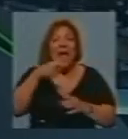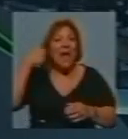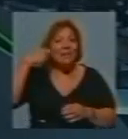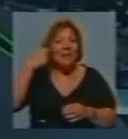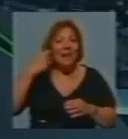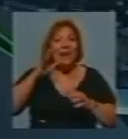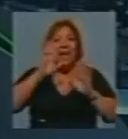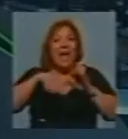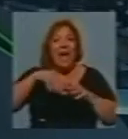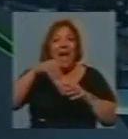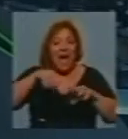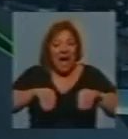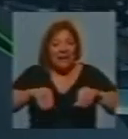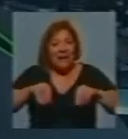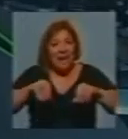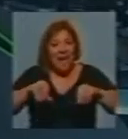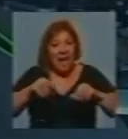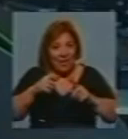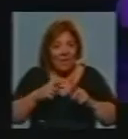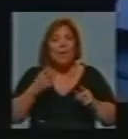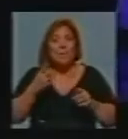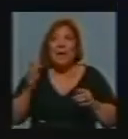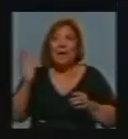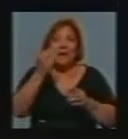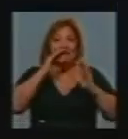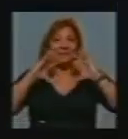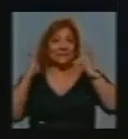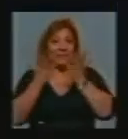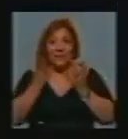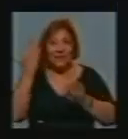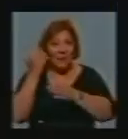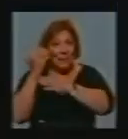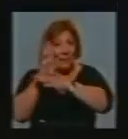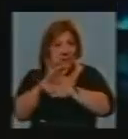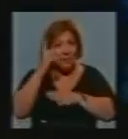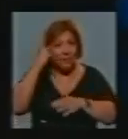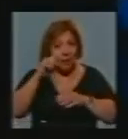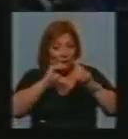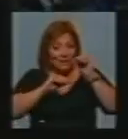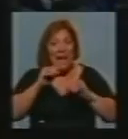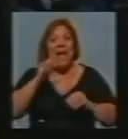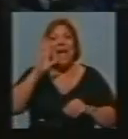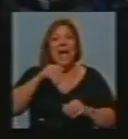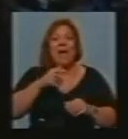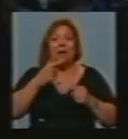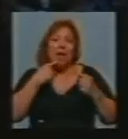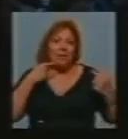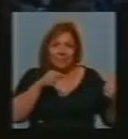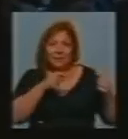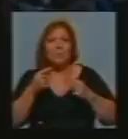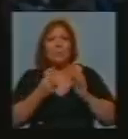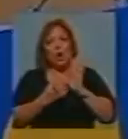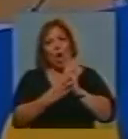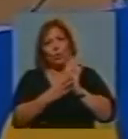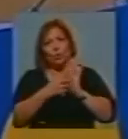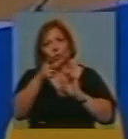para reemplazar al cilindro municipal. Desde que se presentó, el proyecto Antel Arena generó polémica por la